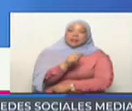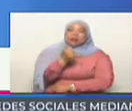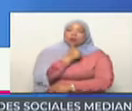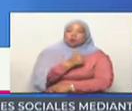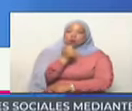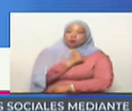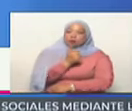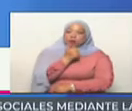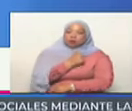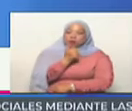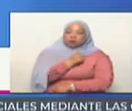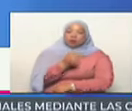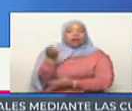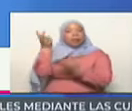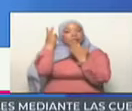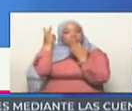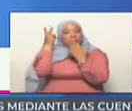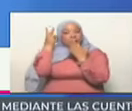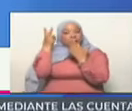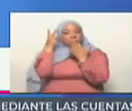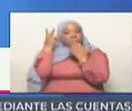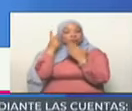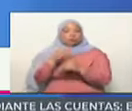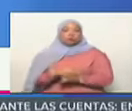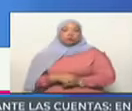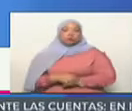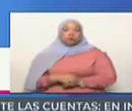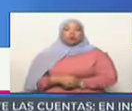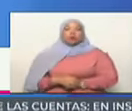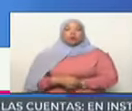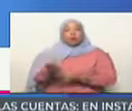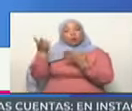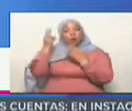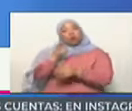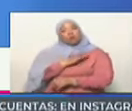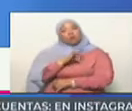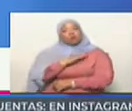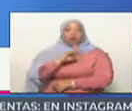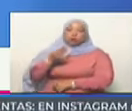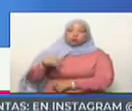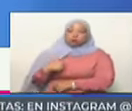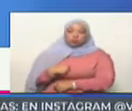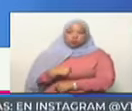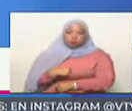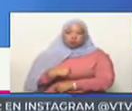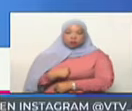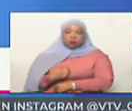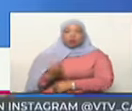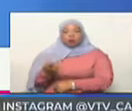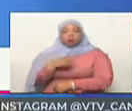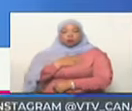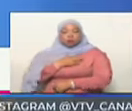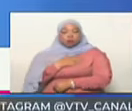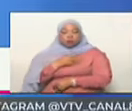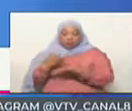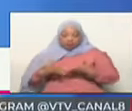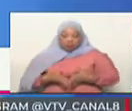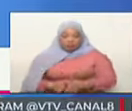resistencia indígena, esa fuerza originaria nos pertenece a nosotros. De ahí venimos